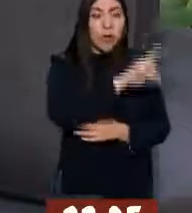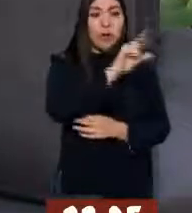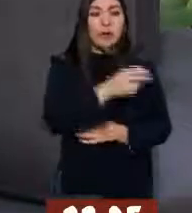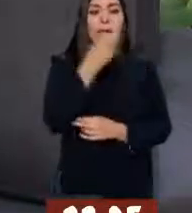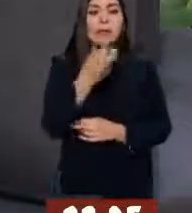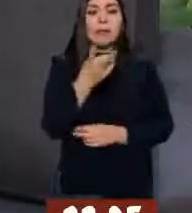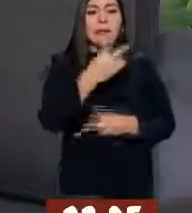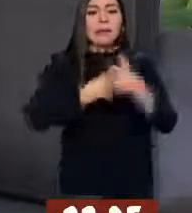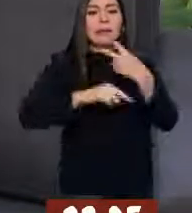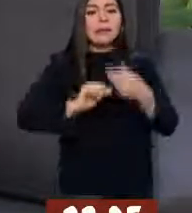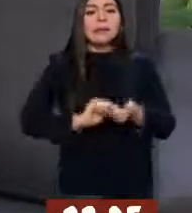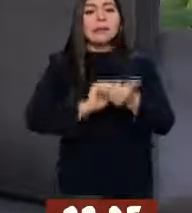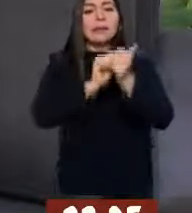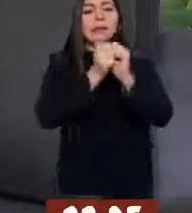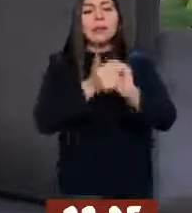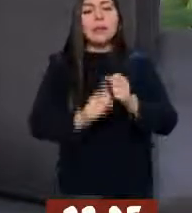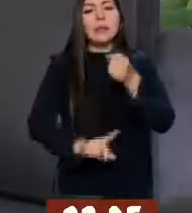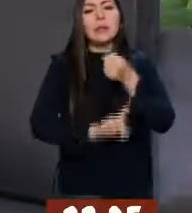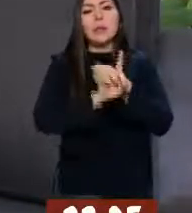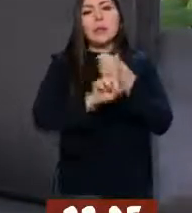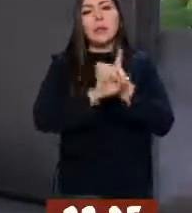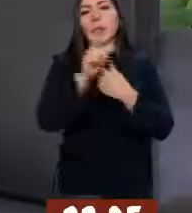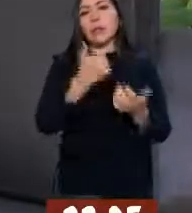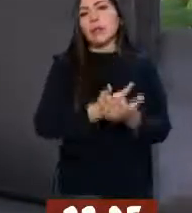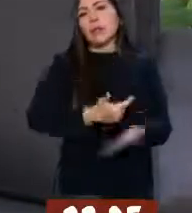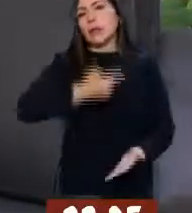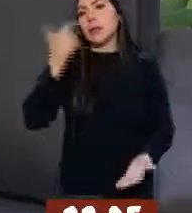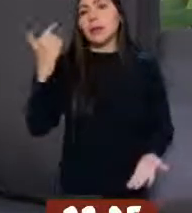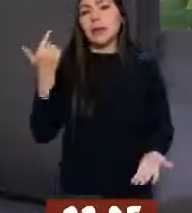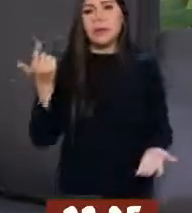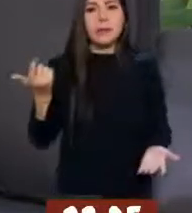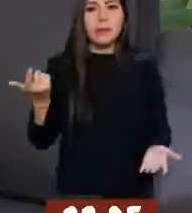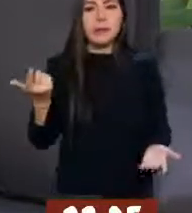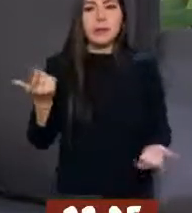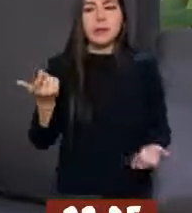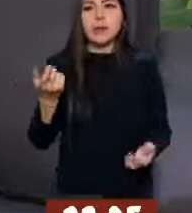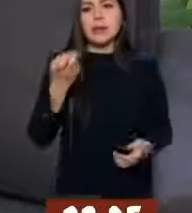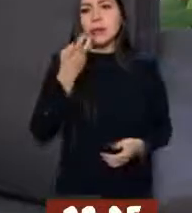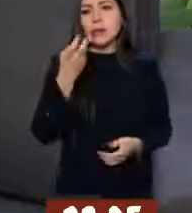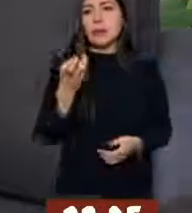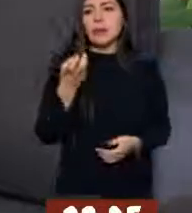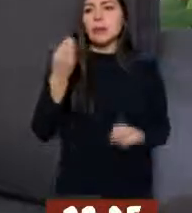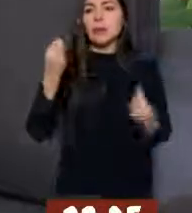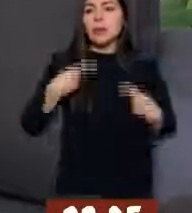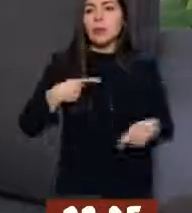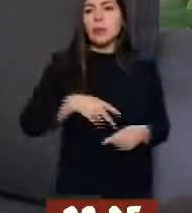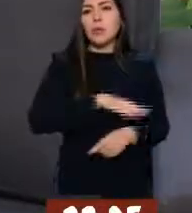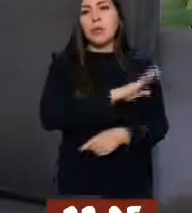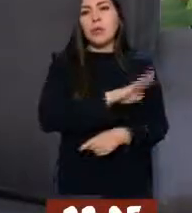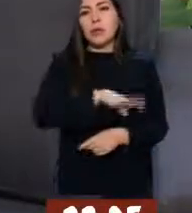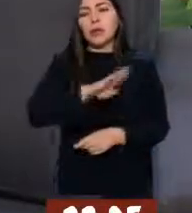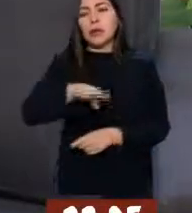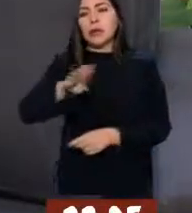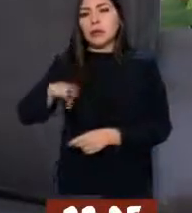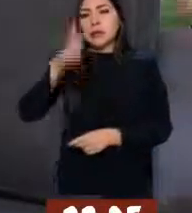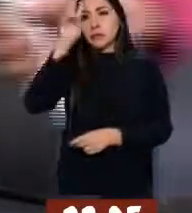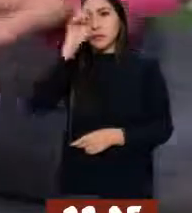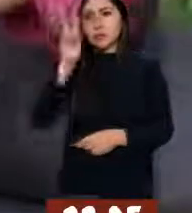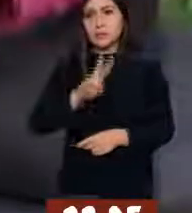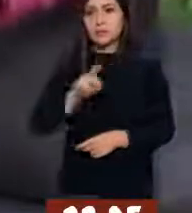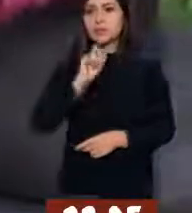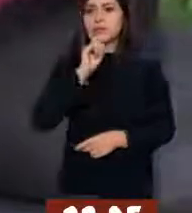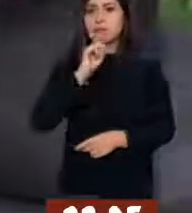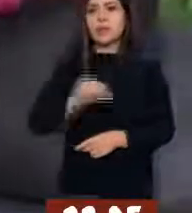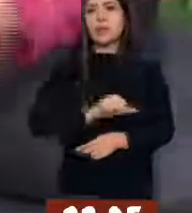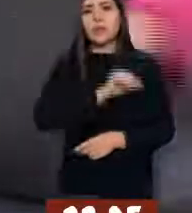que lleva en este momento una cadena terrible y dolorosa de muertes. Y también ha generado un grave